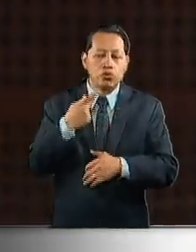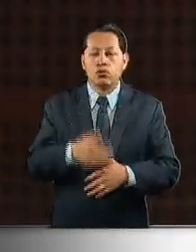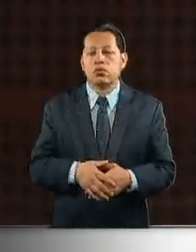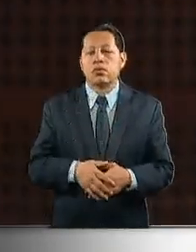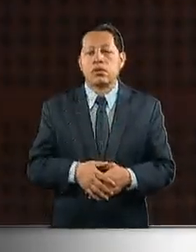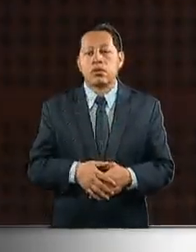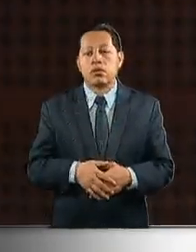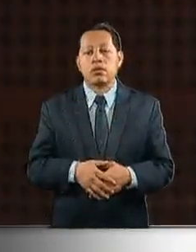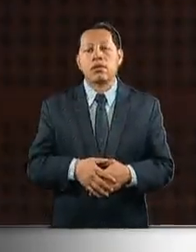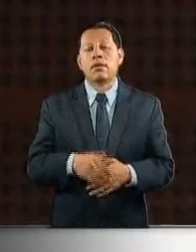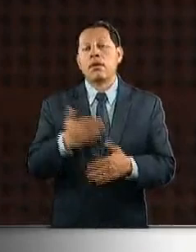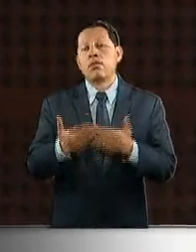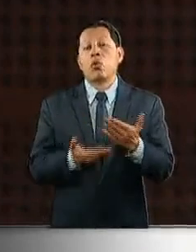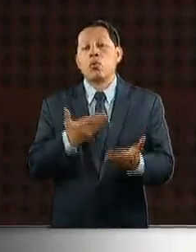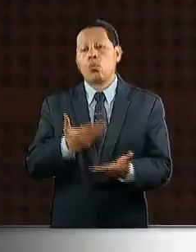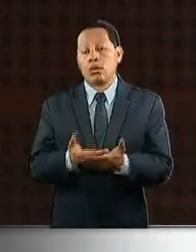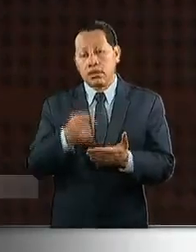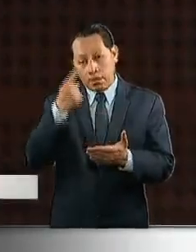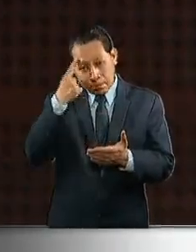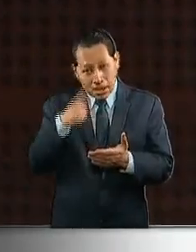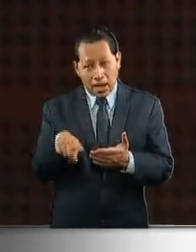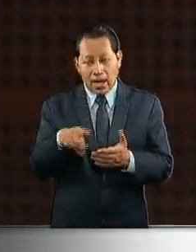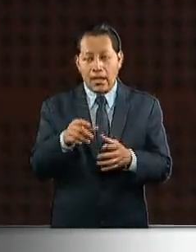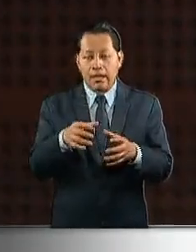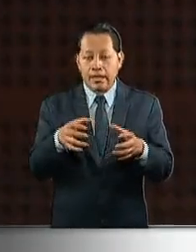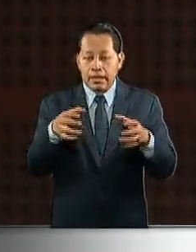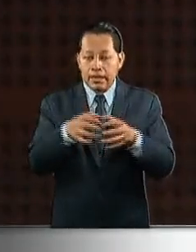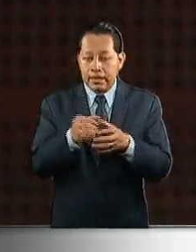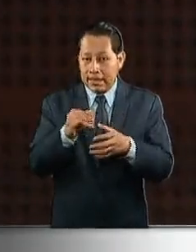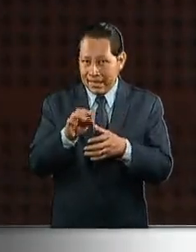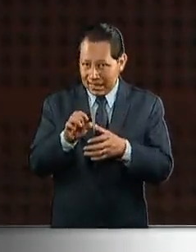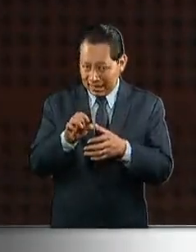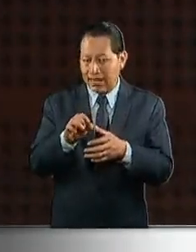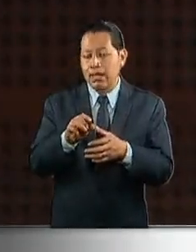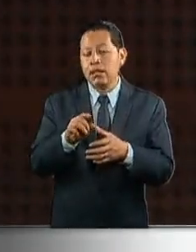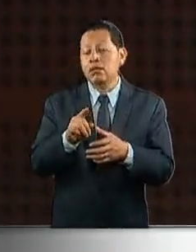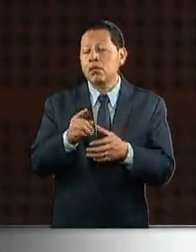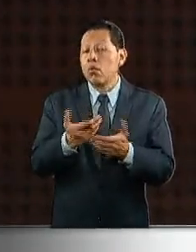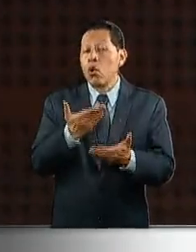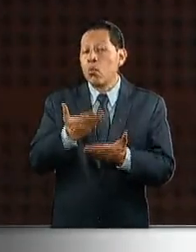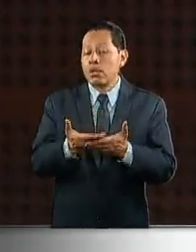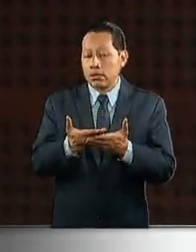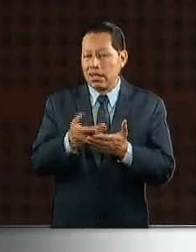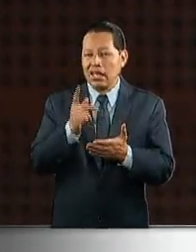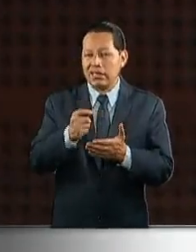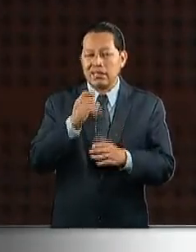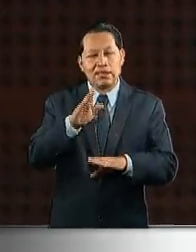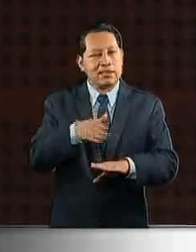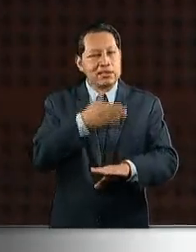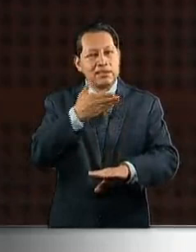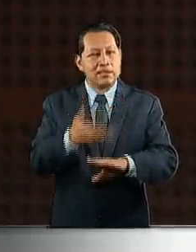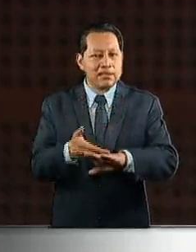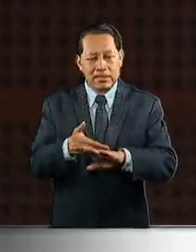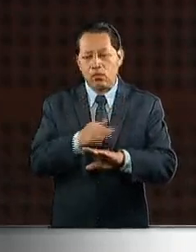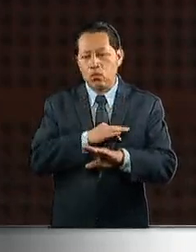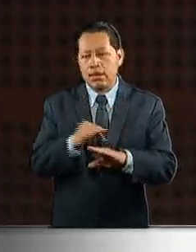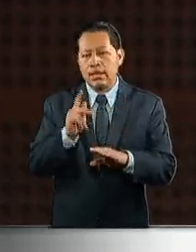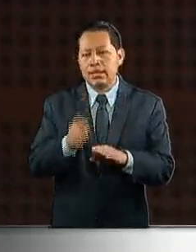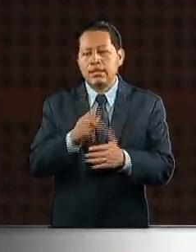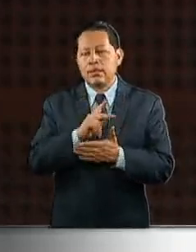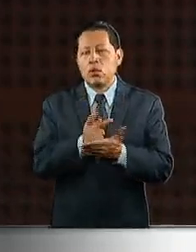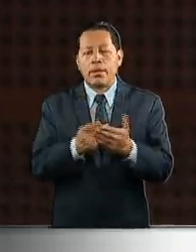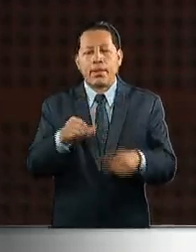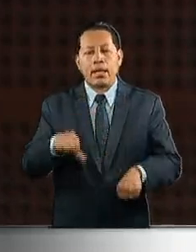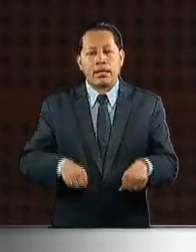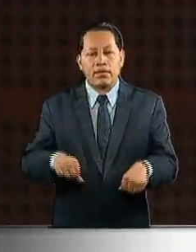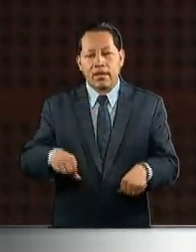propuesta de modificación a la estructura desconcentrada llamada INE, además, impactará significativamente en programas y actividades que